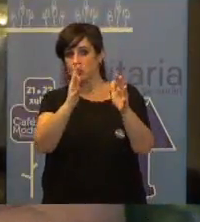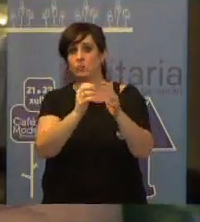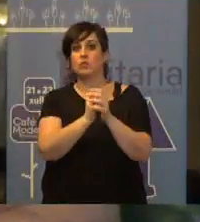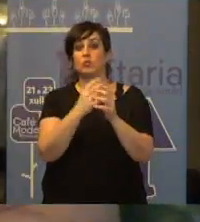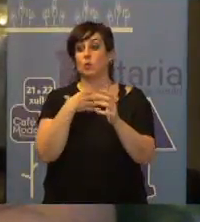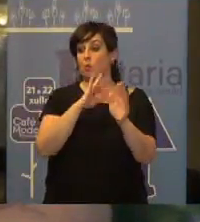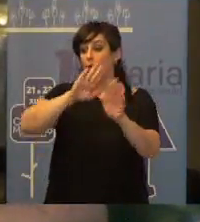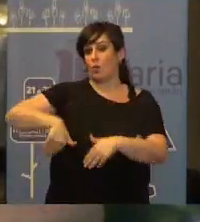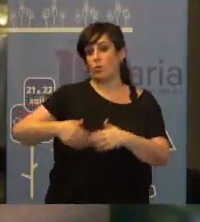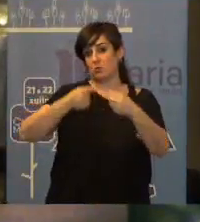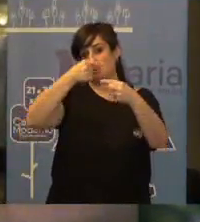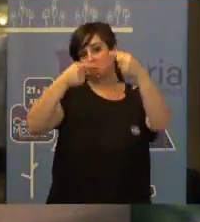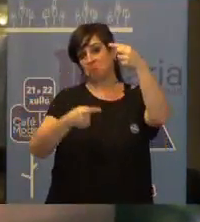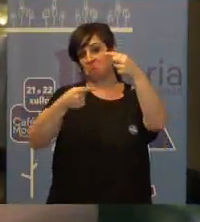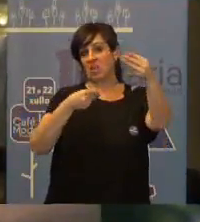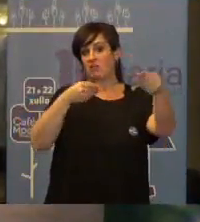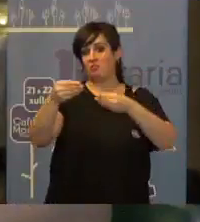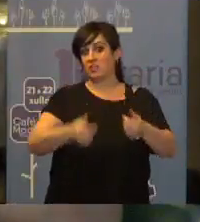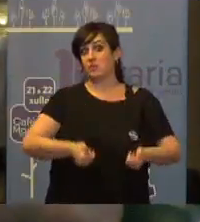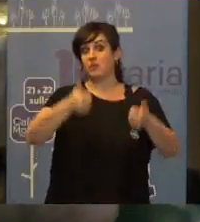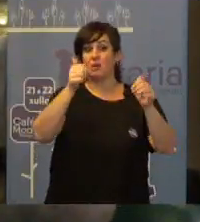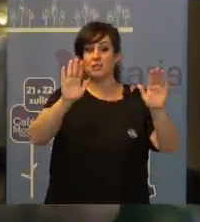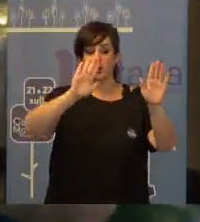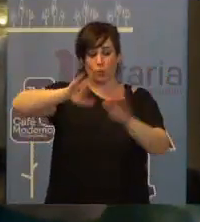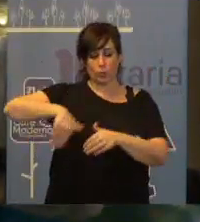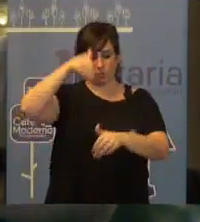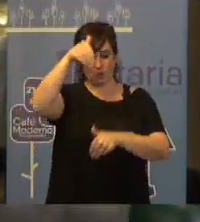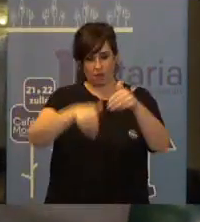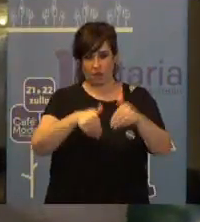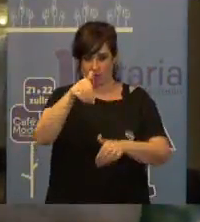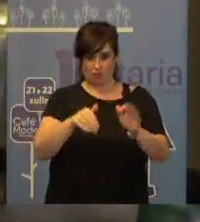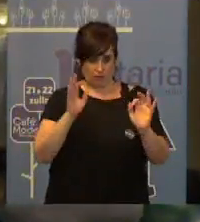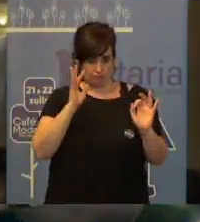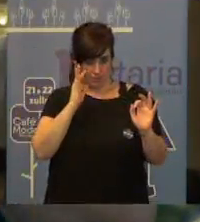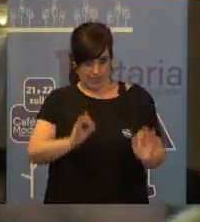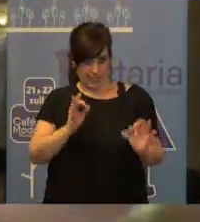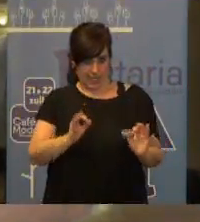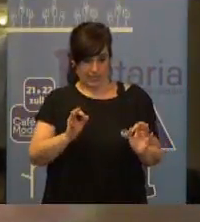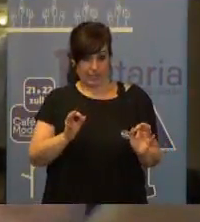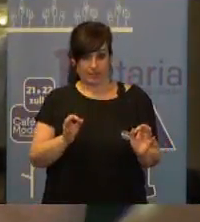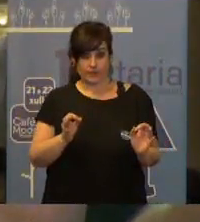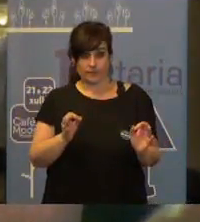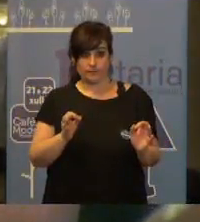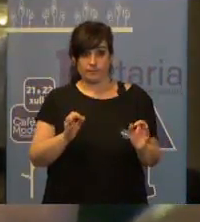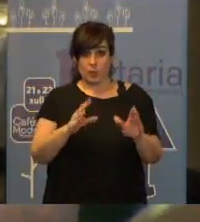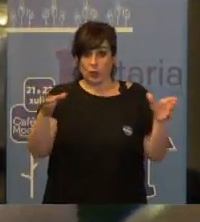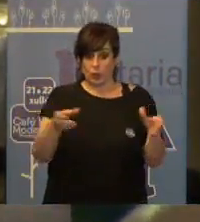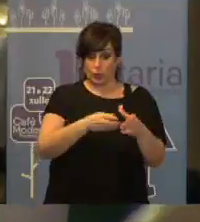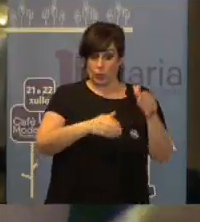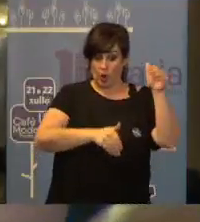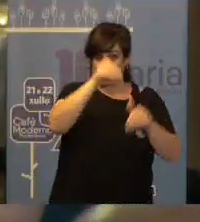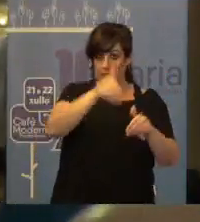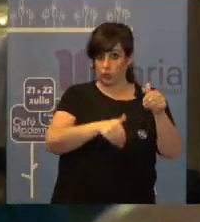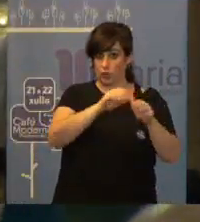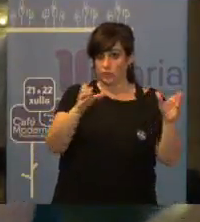pouco máis folgado, pero nas outras eleccións, digamos que hai que potencia entre os dous bloques, que decir, os dos electores do PP